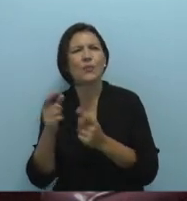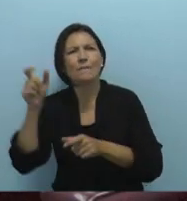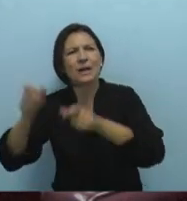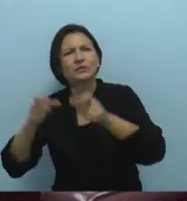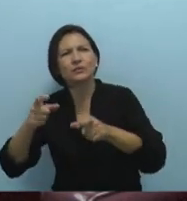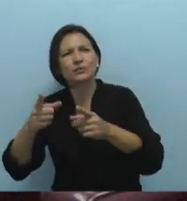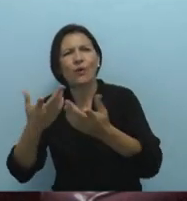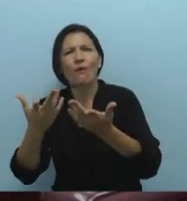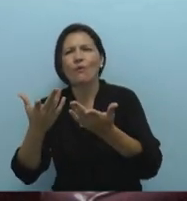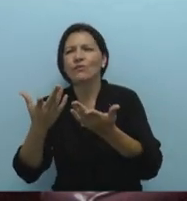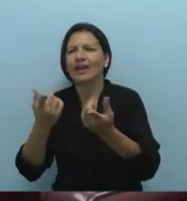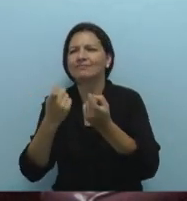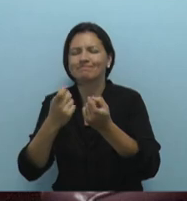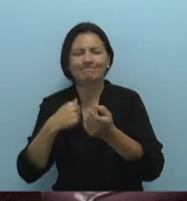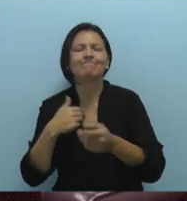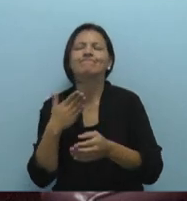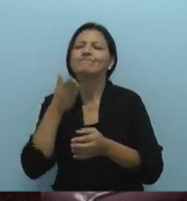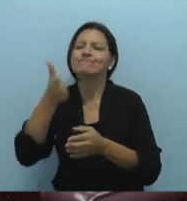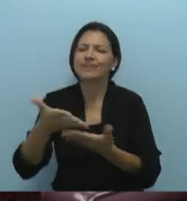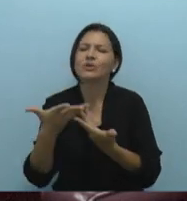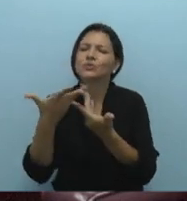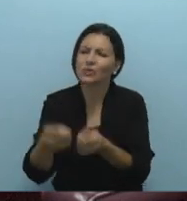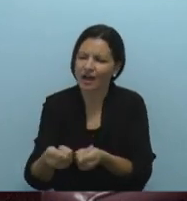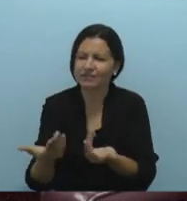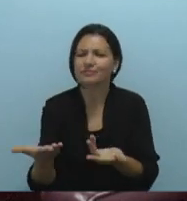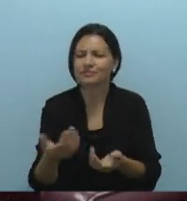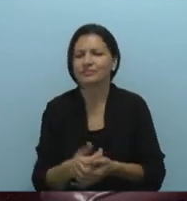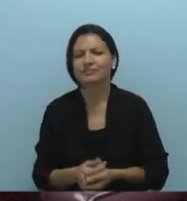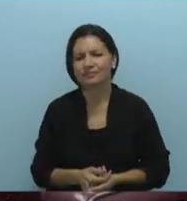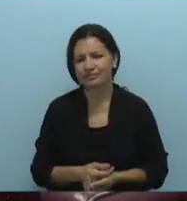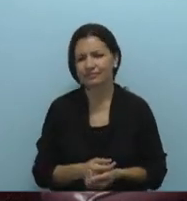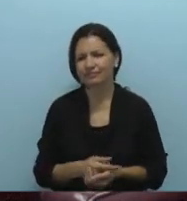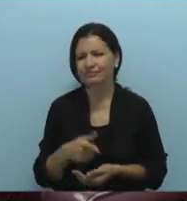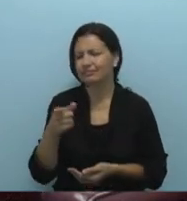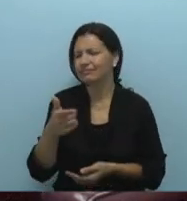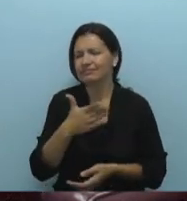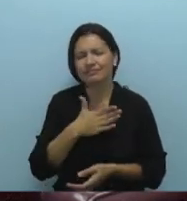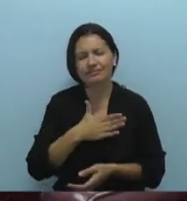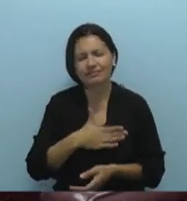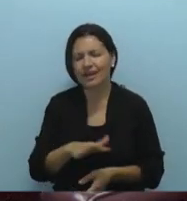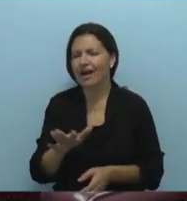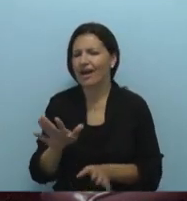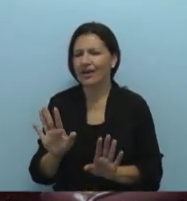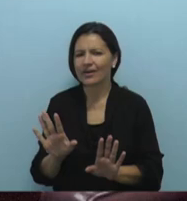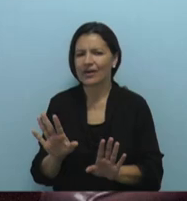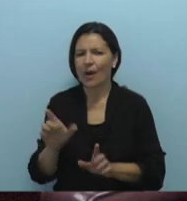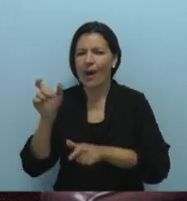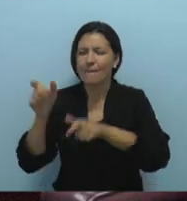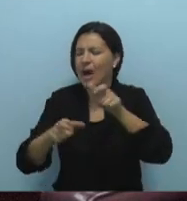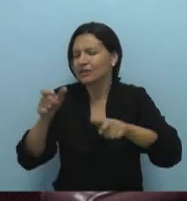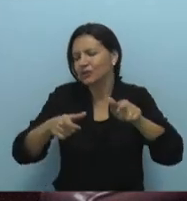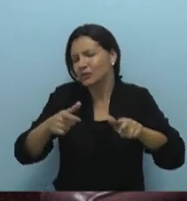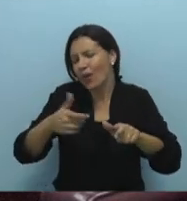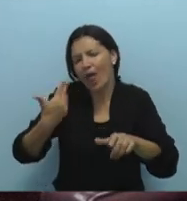siempre estaba. Una gran persona con su humildad absoluta, con su sencillez, que